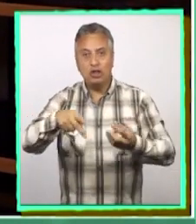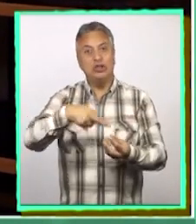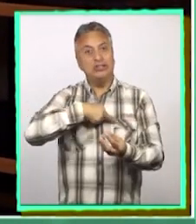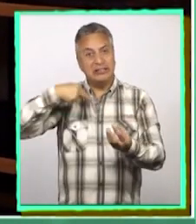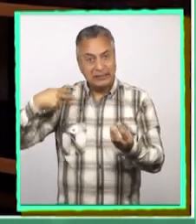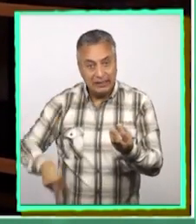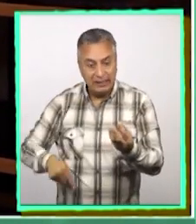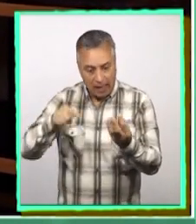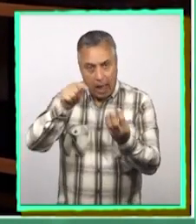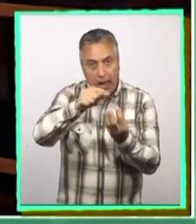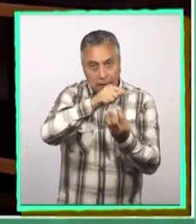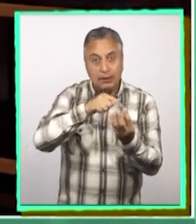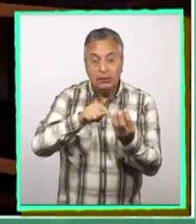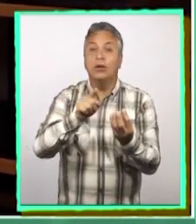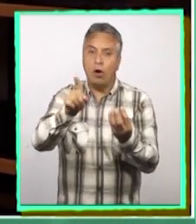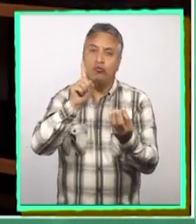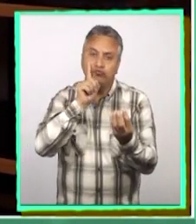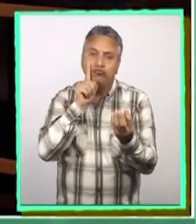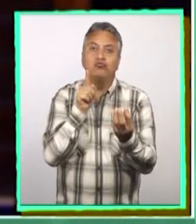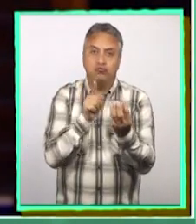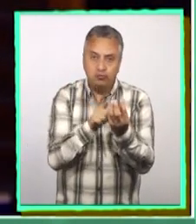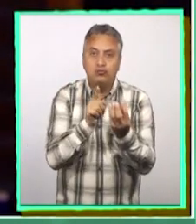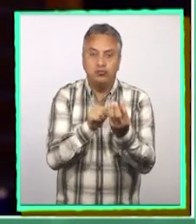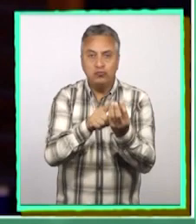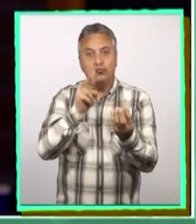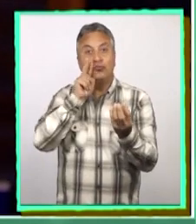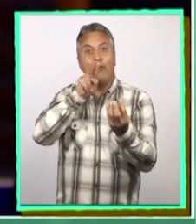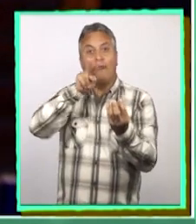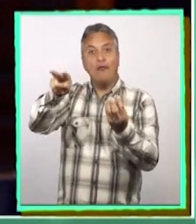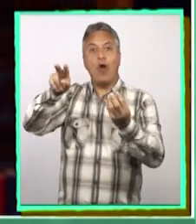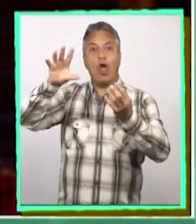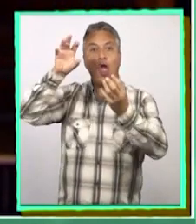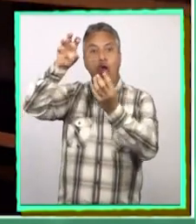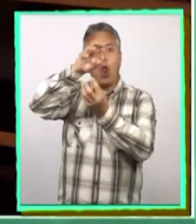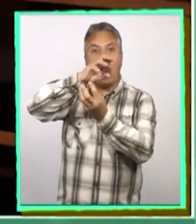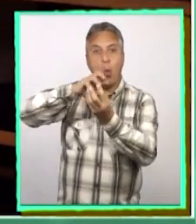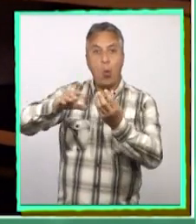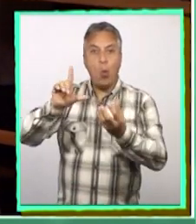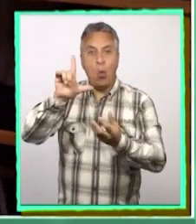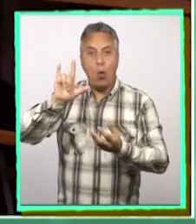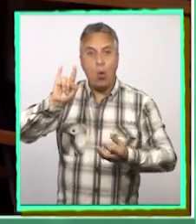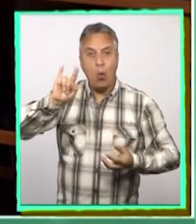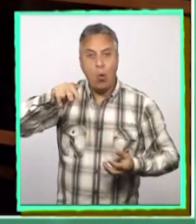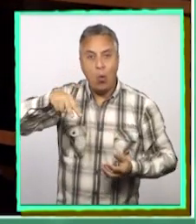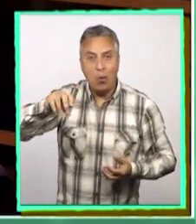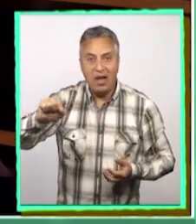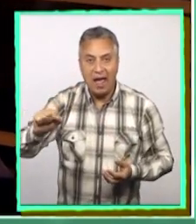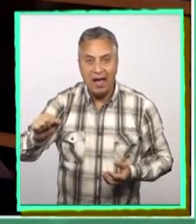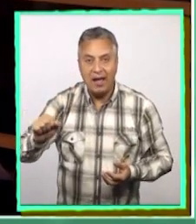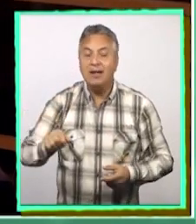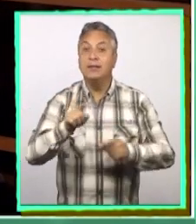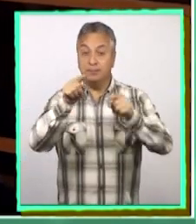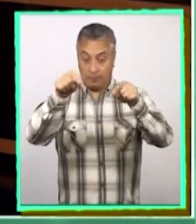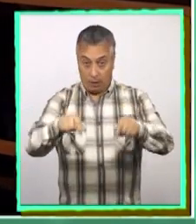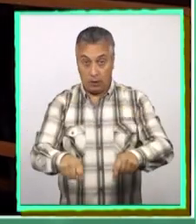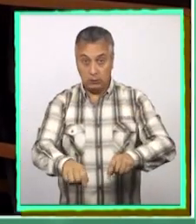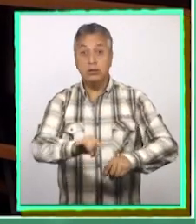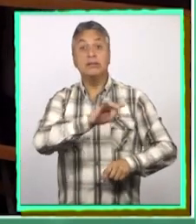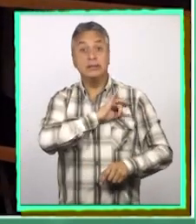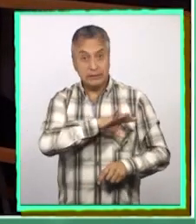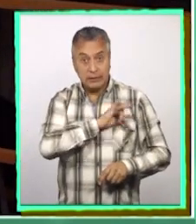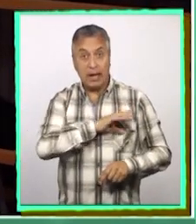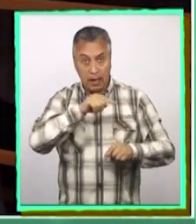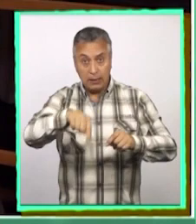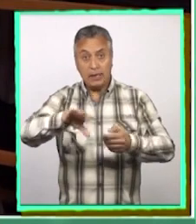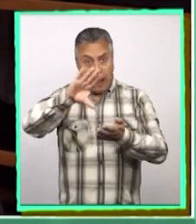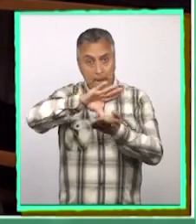están de noche están viendo a la luna. ¿Y esto siempre es así? ¿Nosotros aquí en nuestro país, Chile,